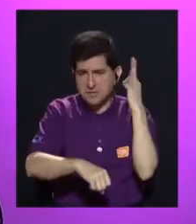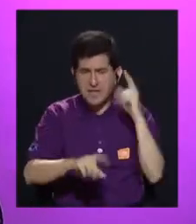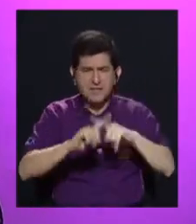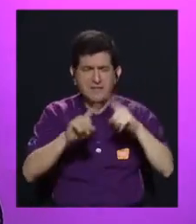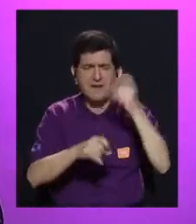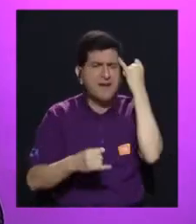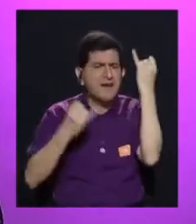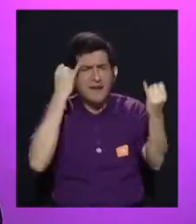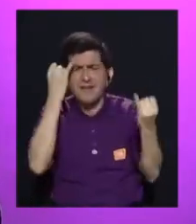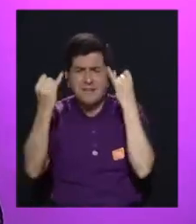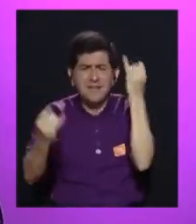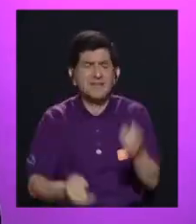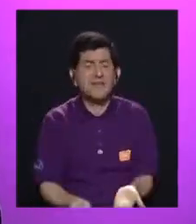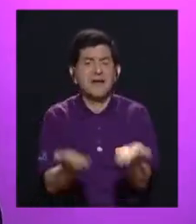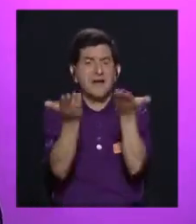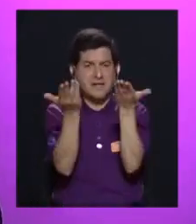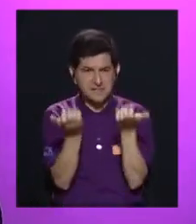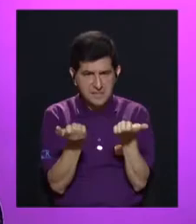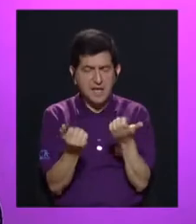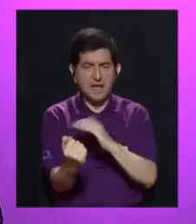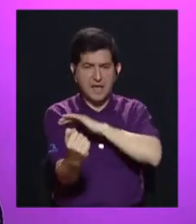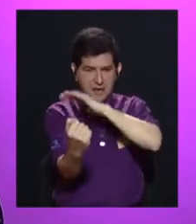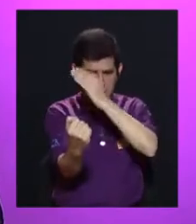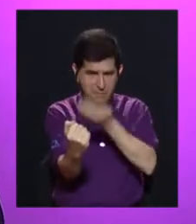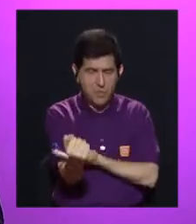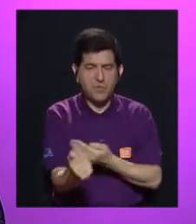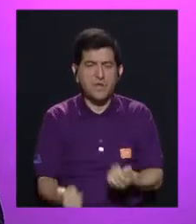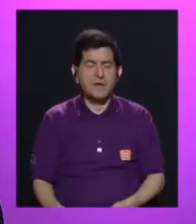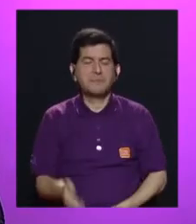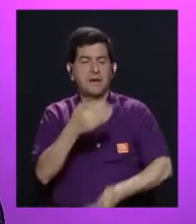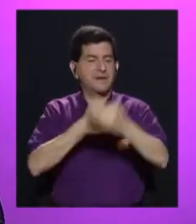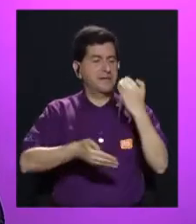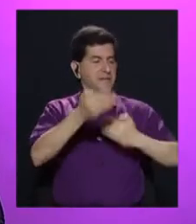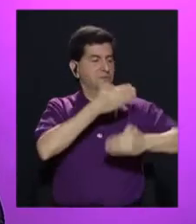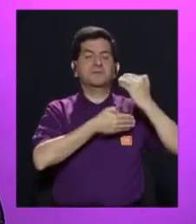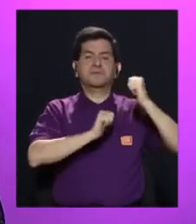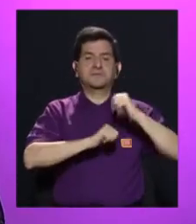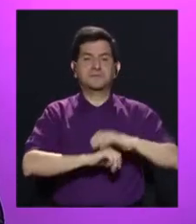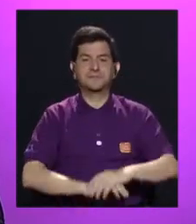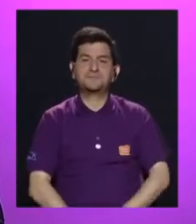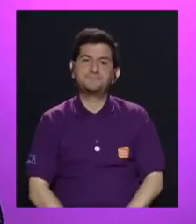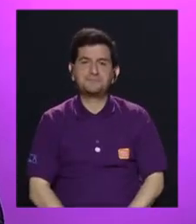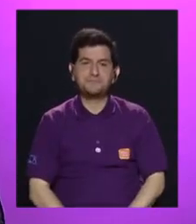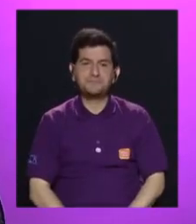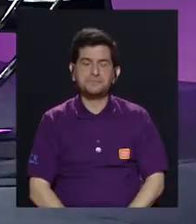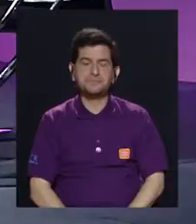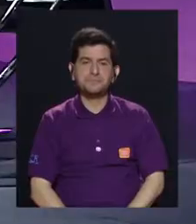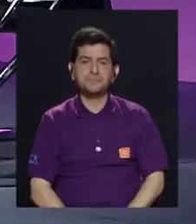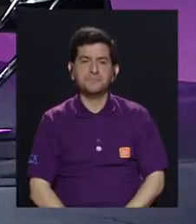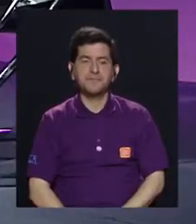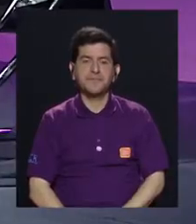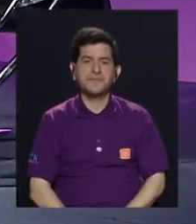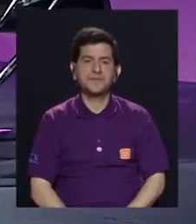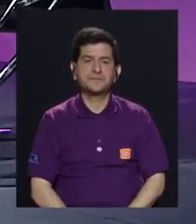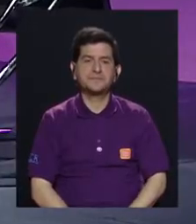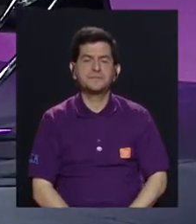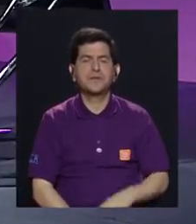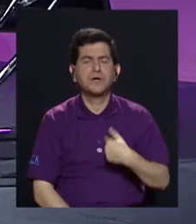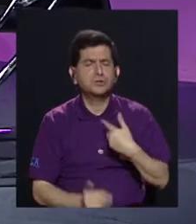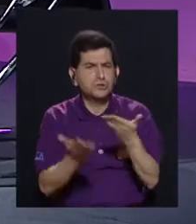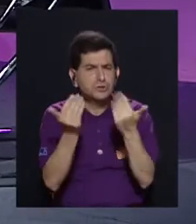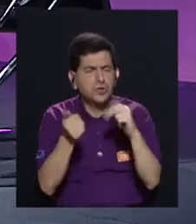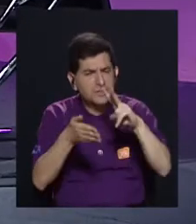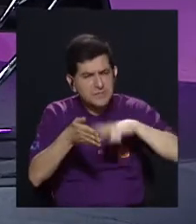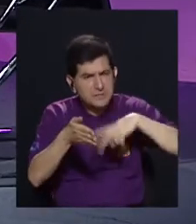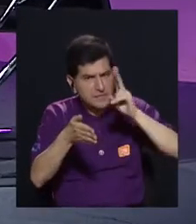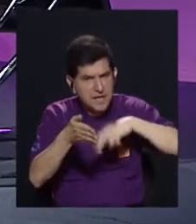aquí donde lo que se quiere es llegar al poder para echar marcha atrás bueno amigos quiero leer